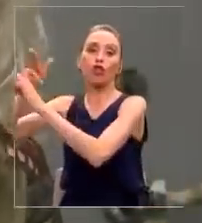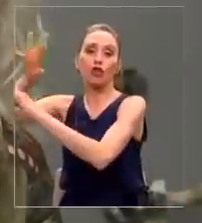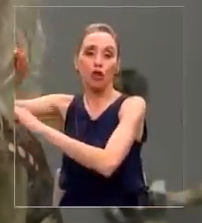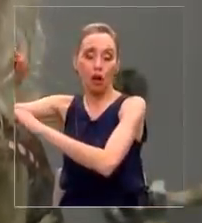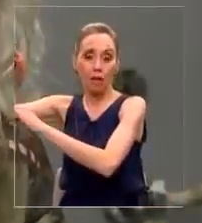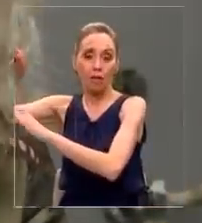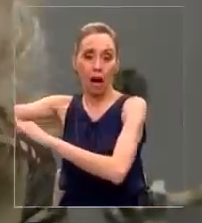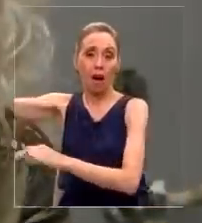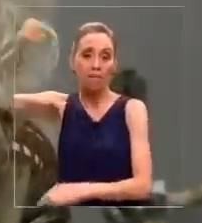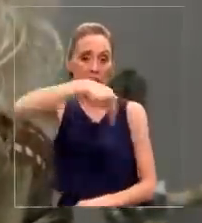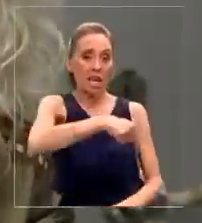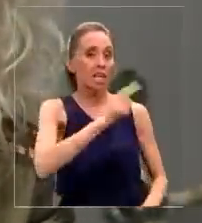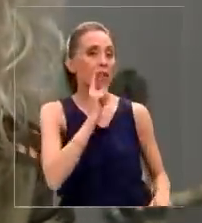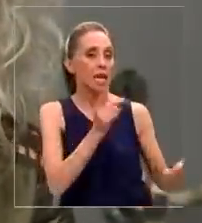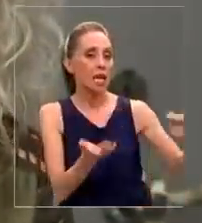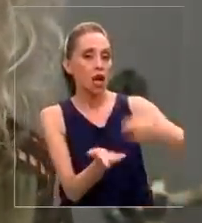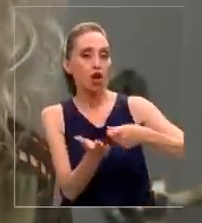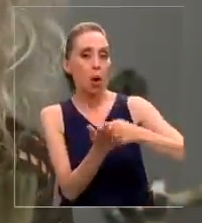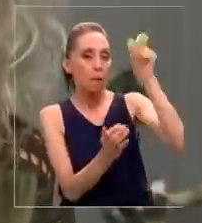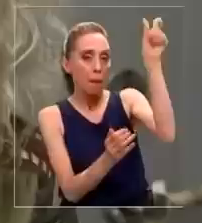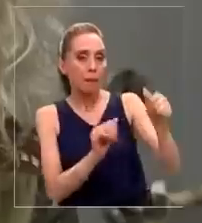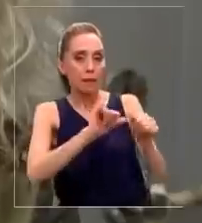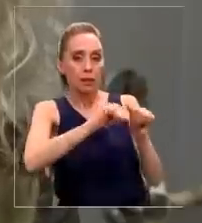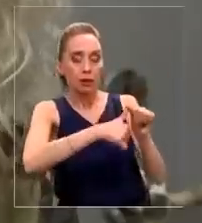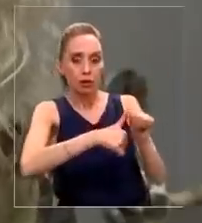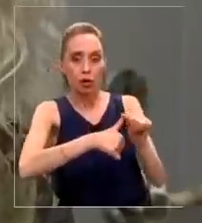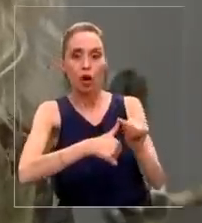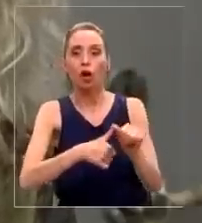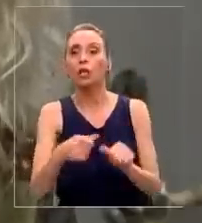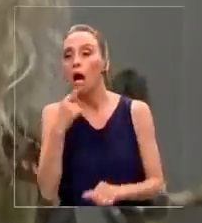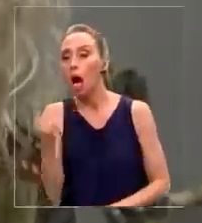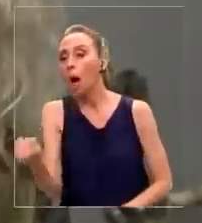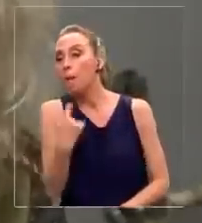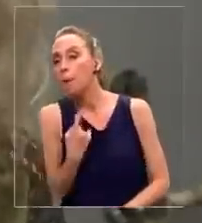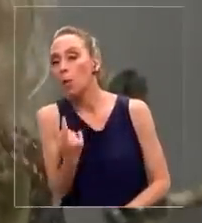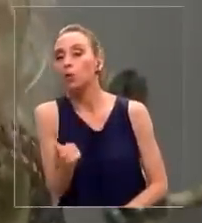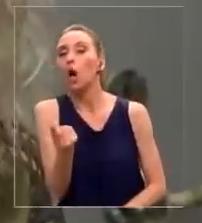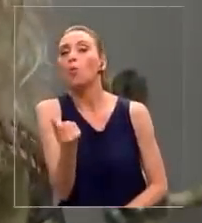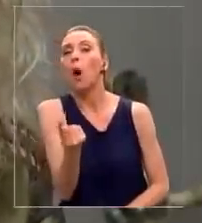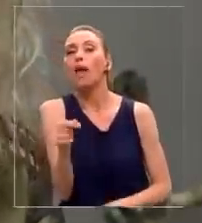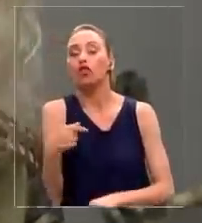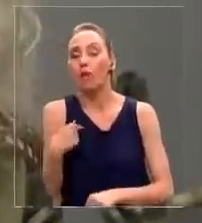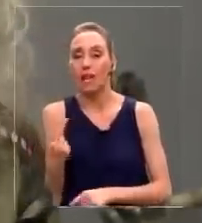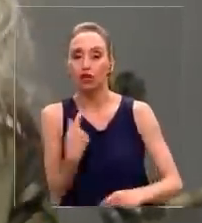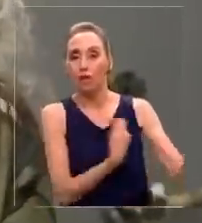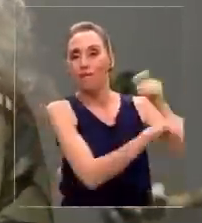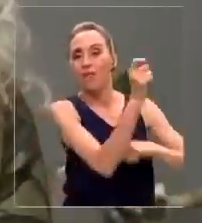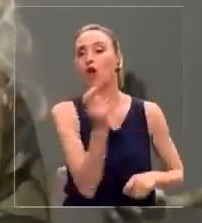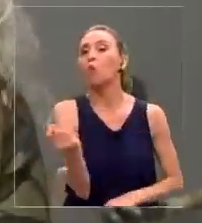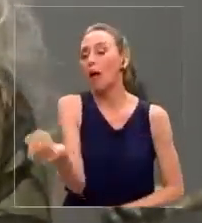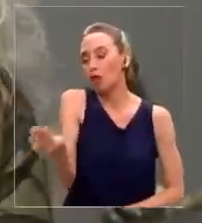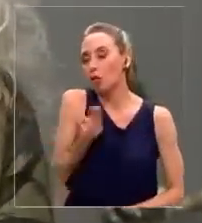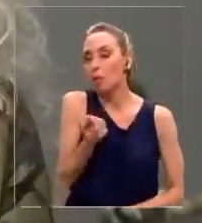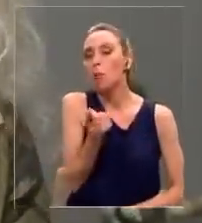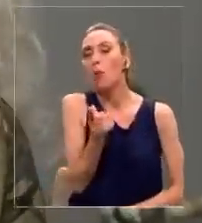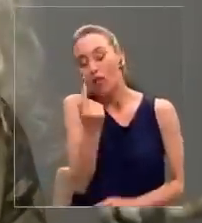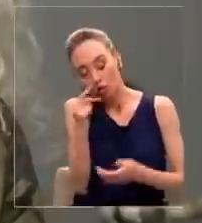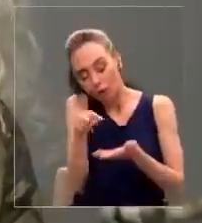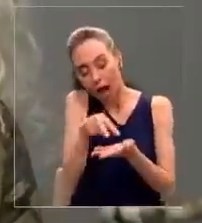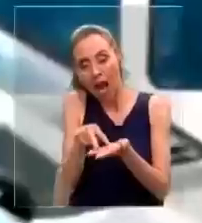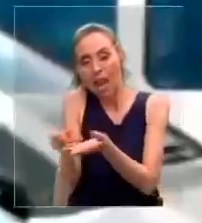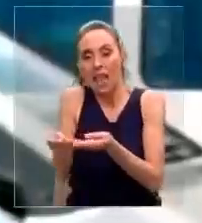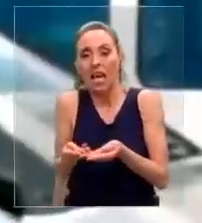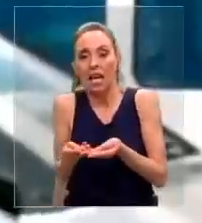compradores. Ellos vienen solamente a uno de repente a sacarle precio, cuánto pueden pedir, qué es lo que vale lo que